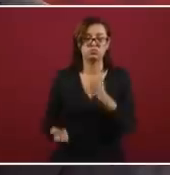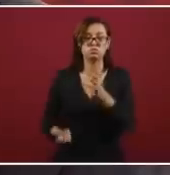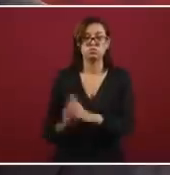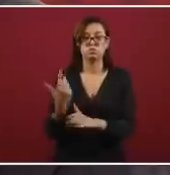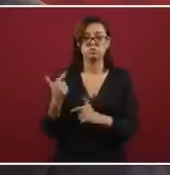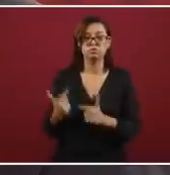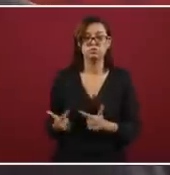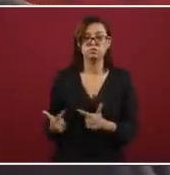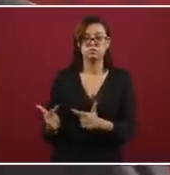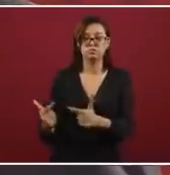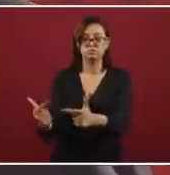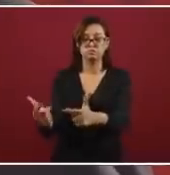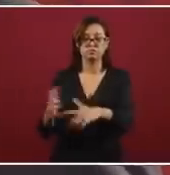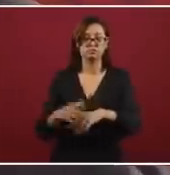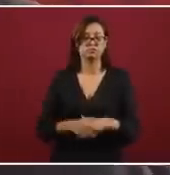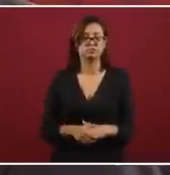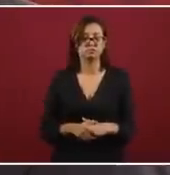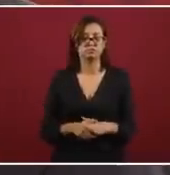O sea,